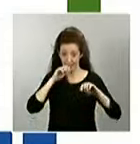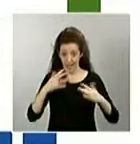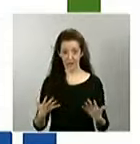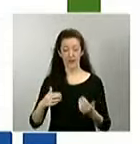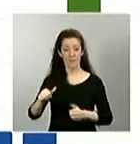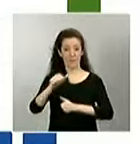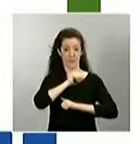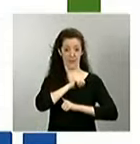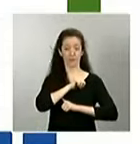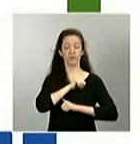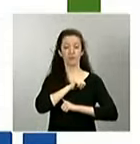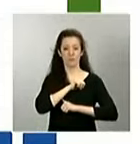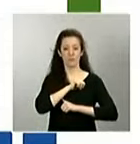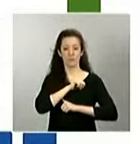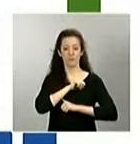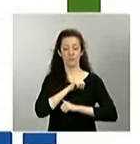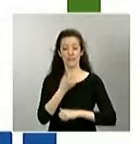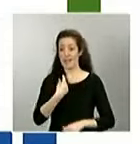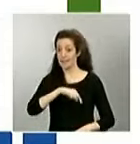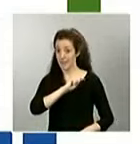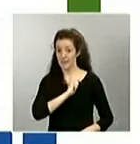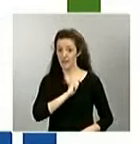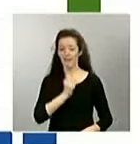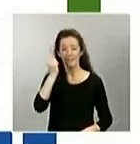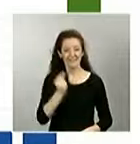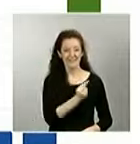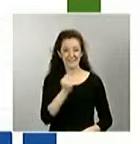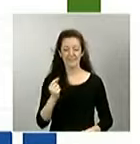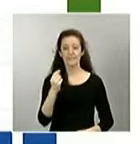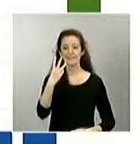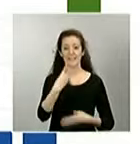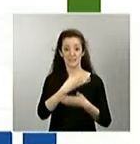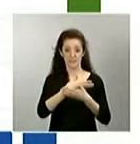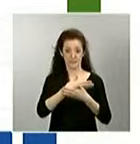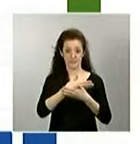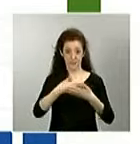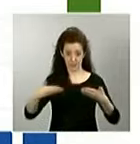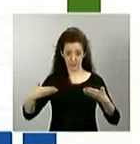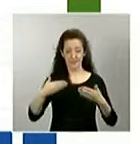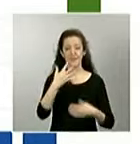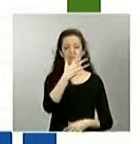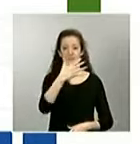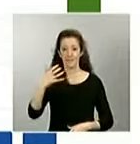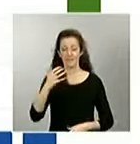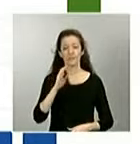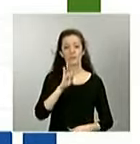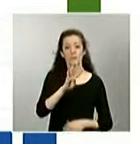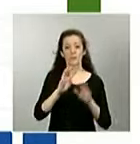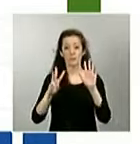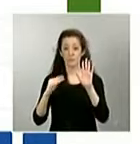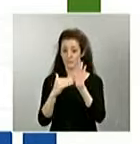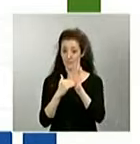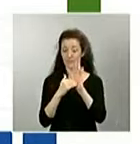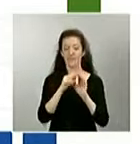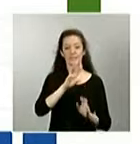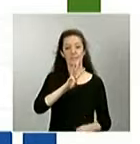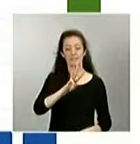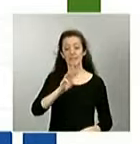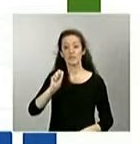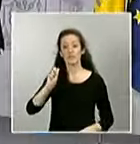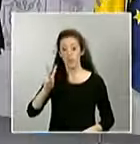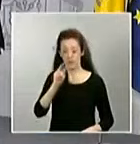tenemos en nuestro país, en España, 3.548.312 personas en